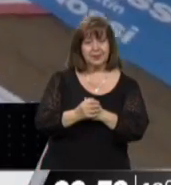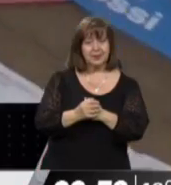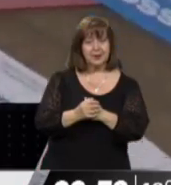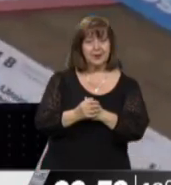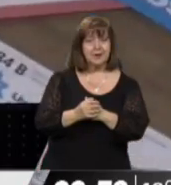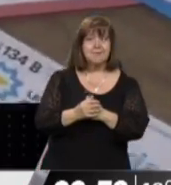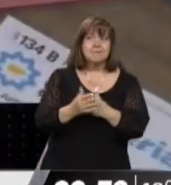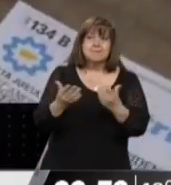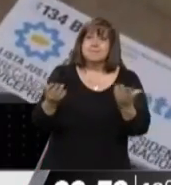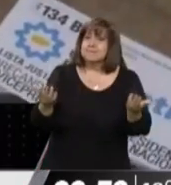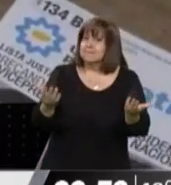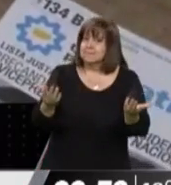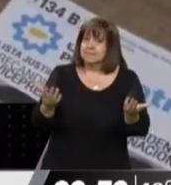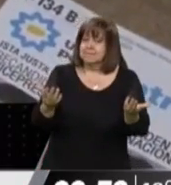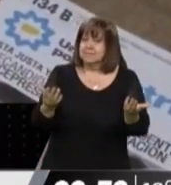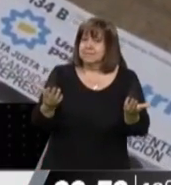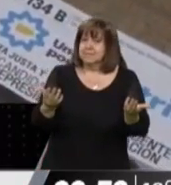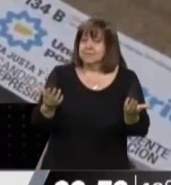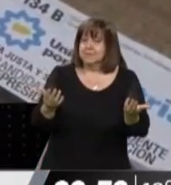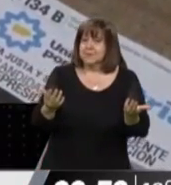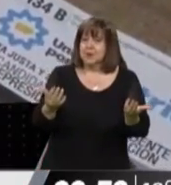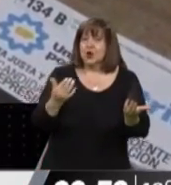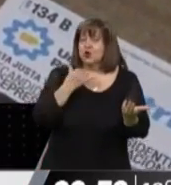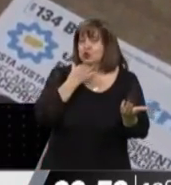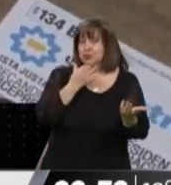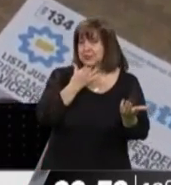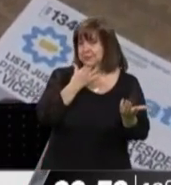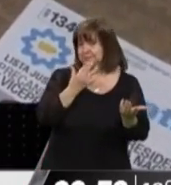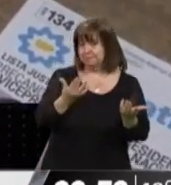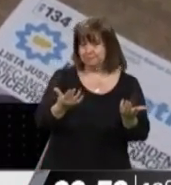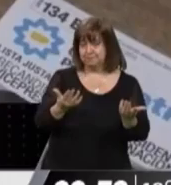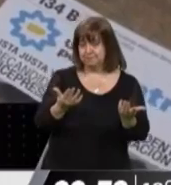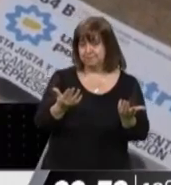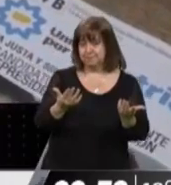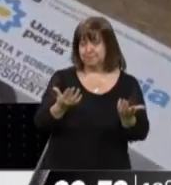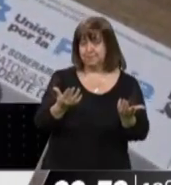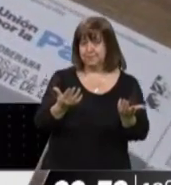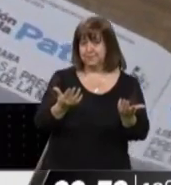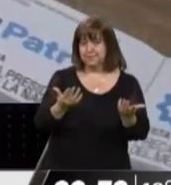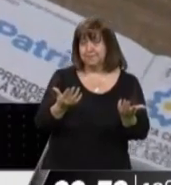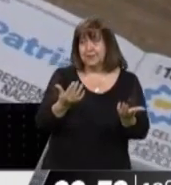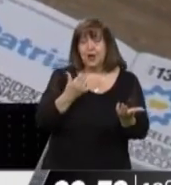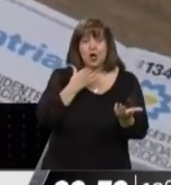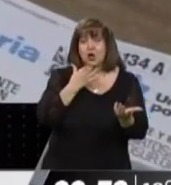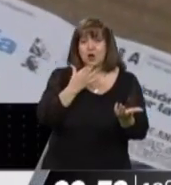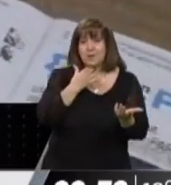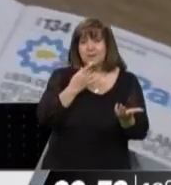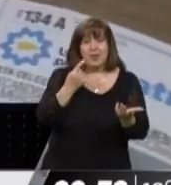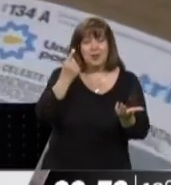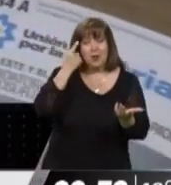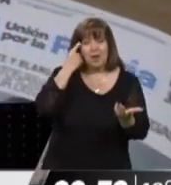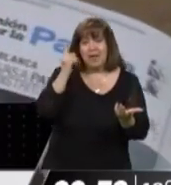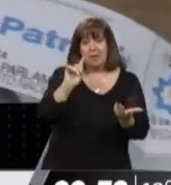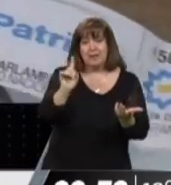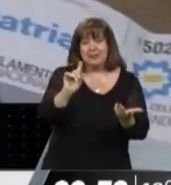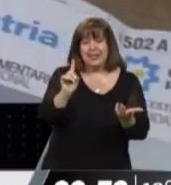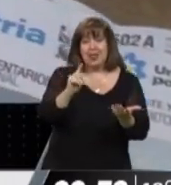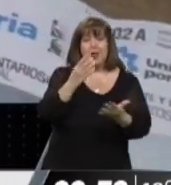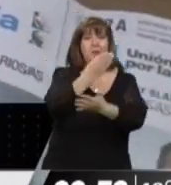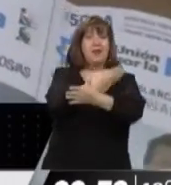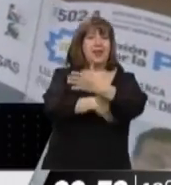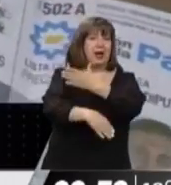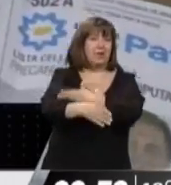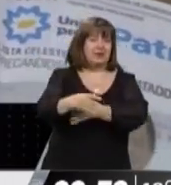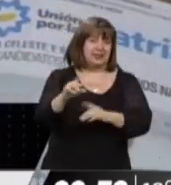la verdad que no tengo tengo el número de este no no había tenido esa pregunta de discapacidad pero